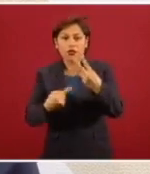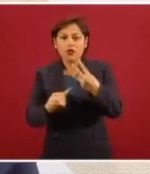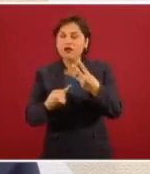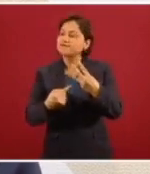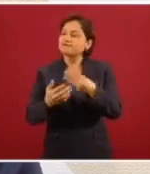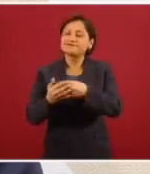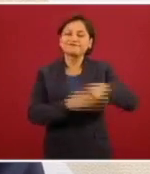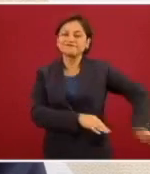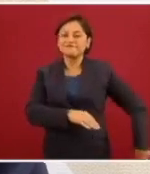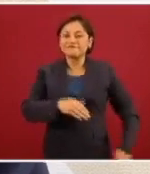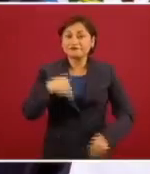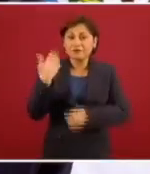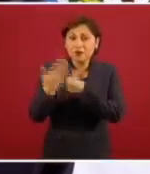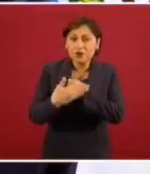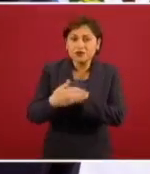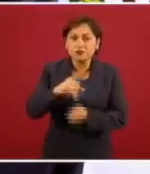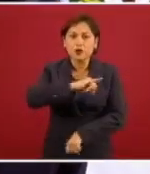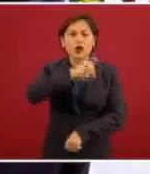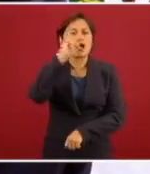Somos optimistas.